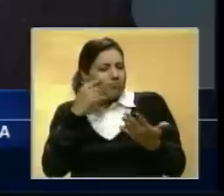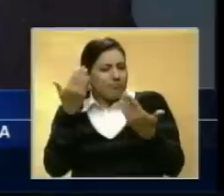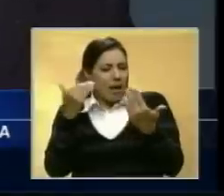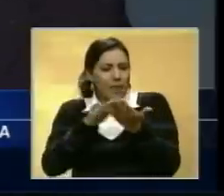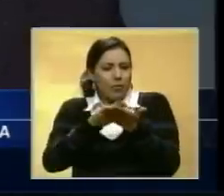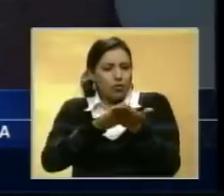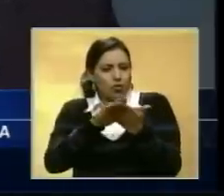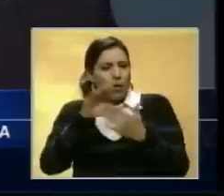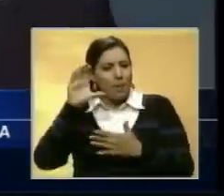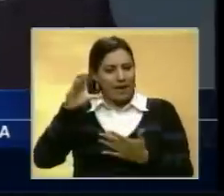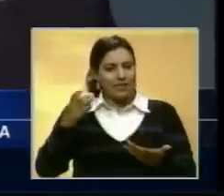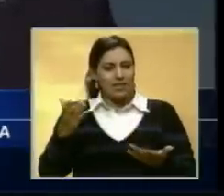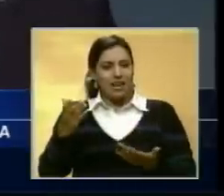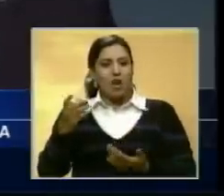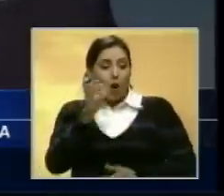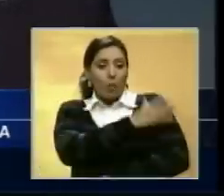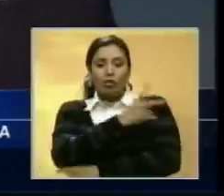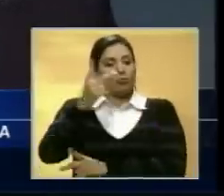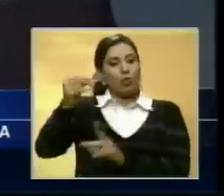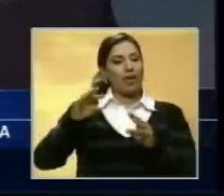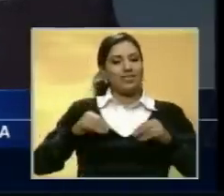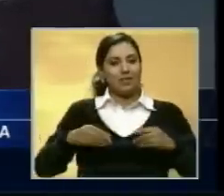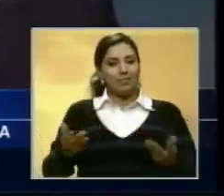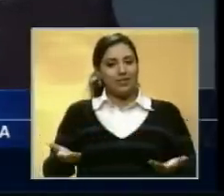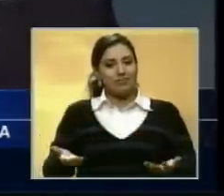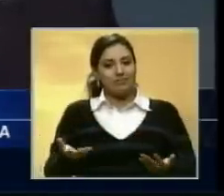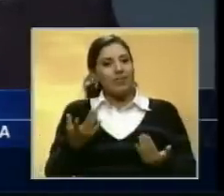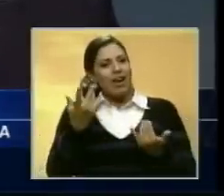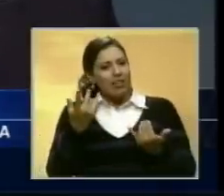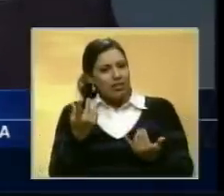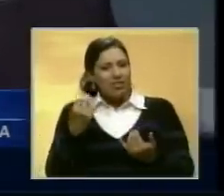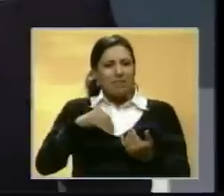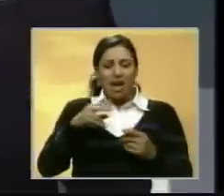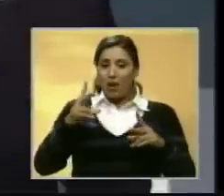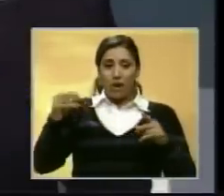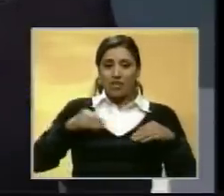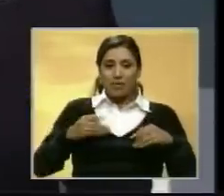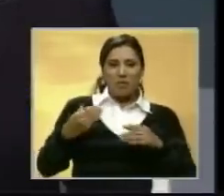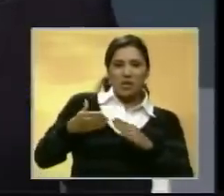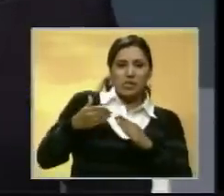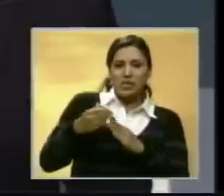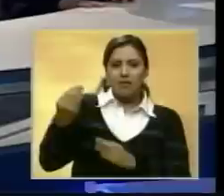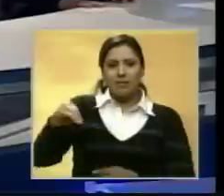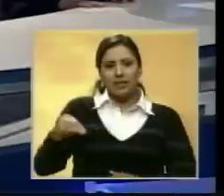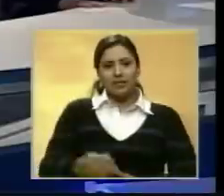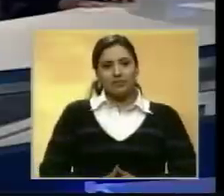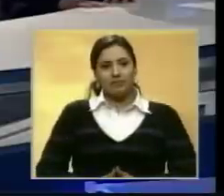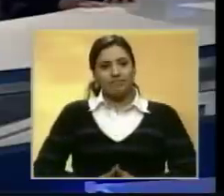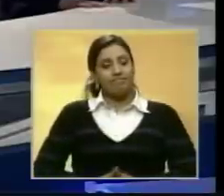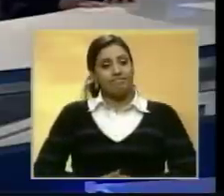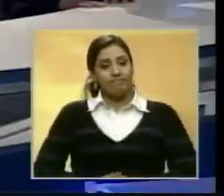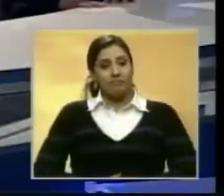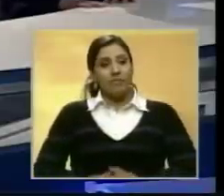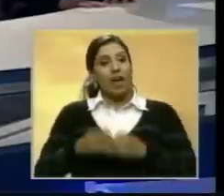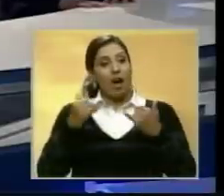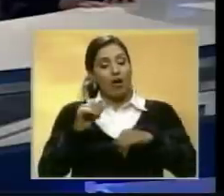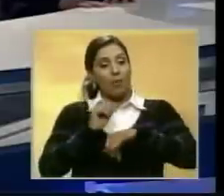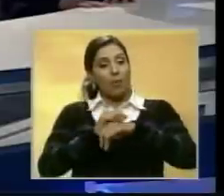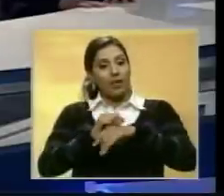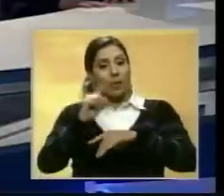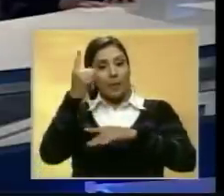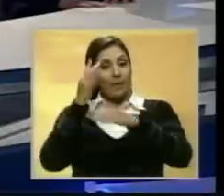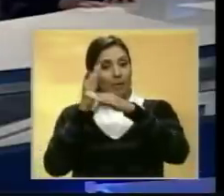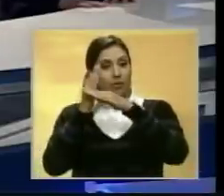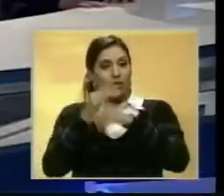las soluciones del país, se niega. No solamente que se niega, sabotea el diálogo. Es momento de hacer